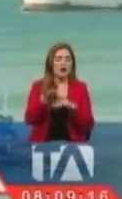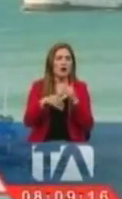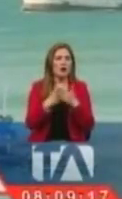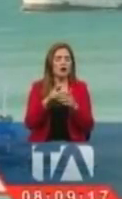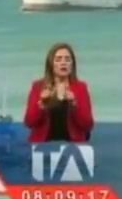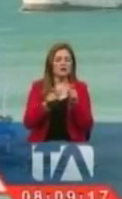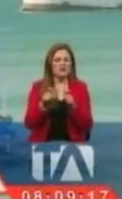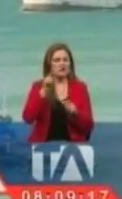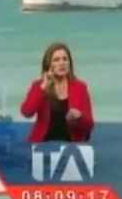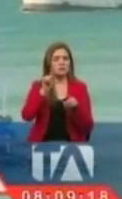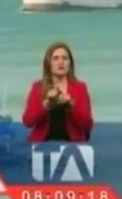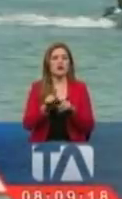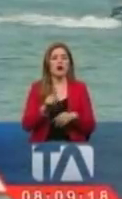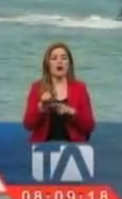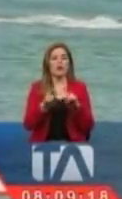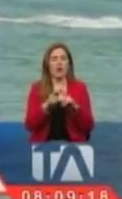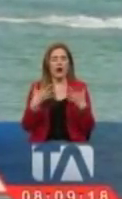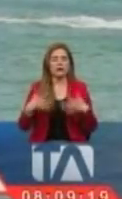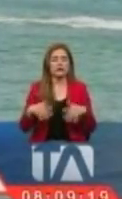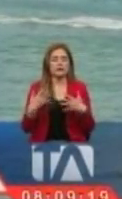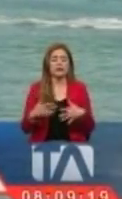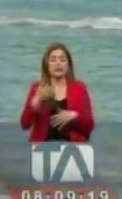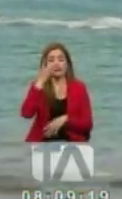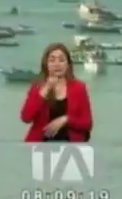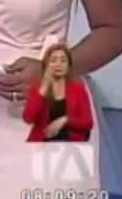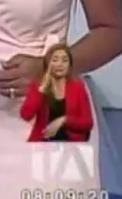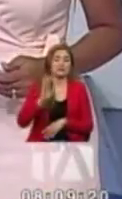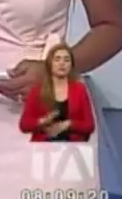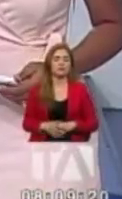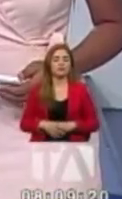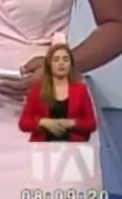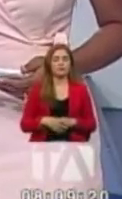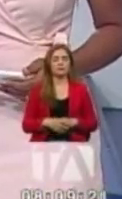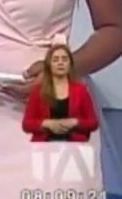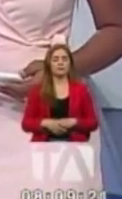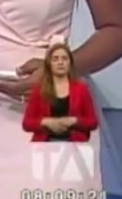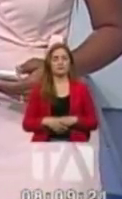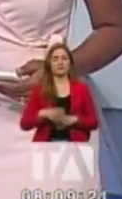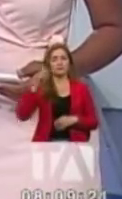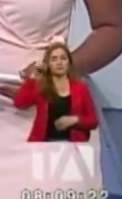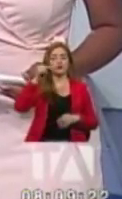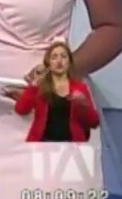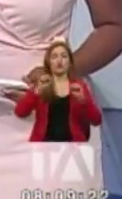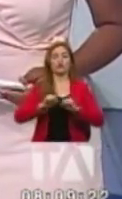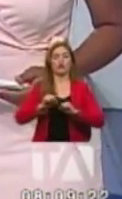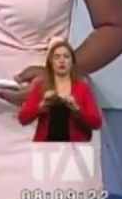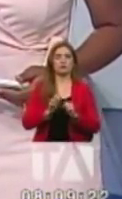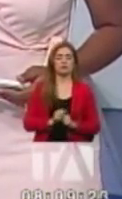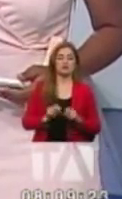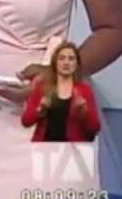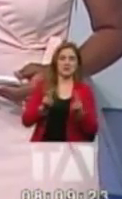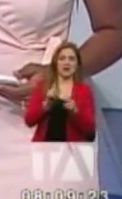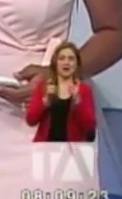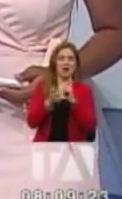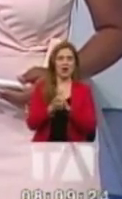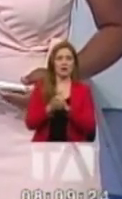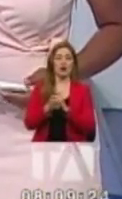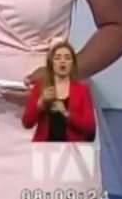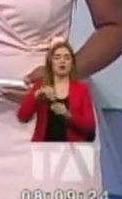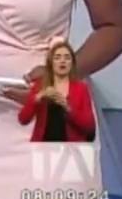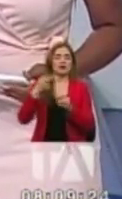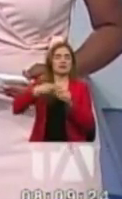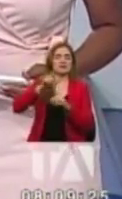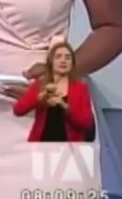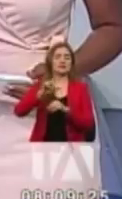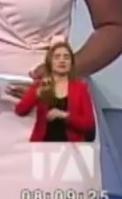no se establece cuando llegar a dayana monroy 24 horas el gobierno podría compensar la posible modificación del subsidio